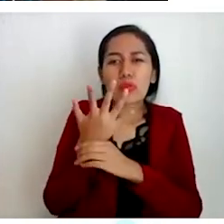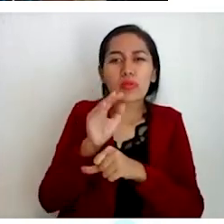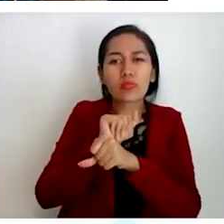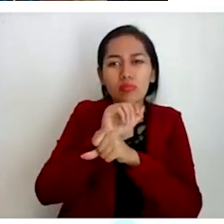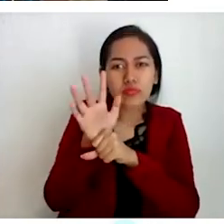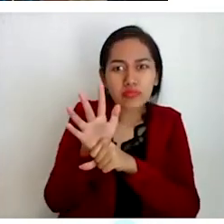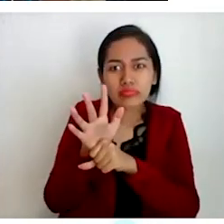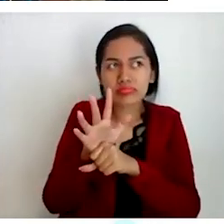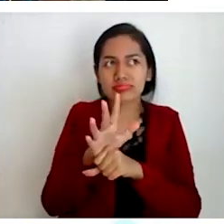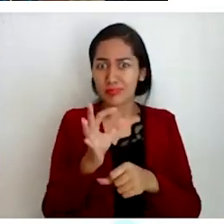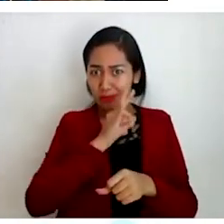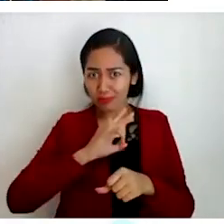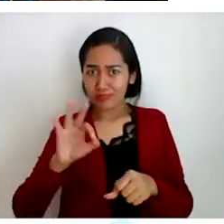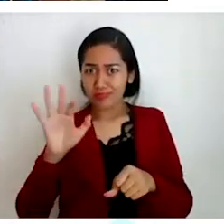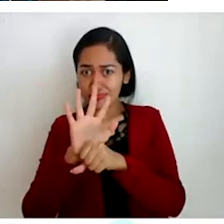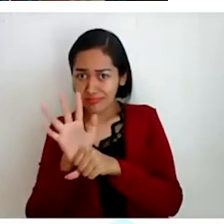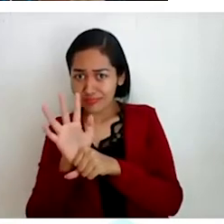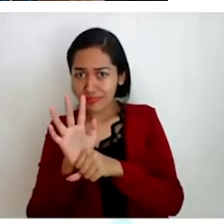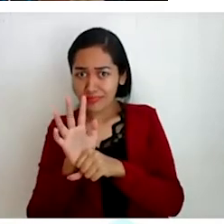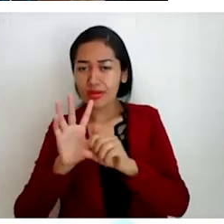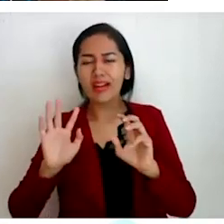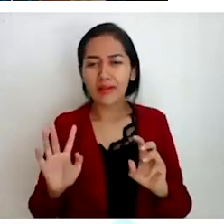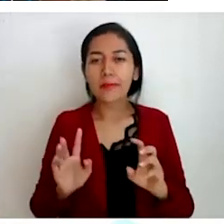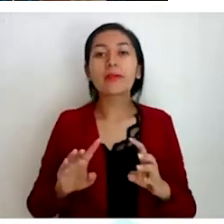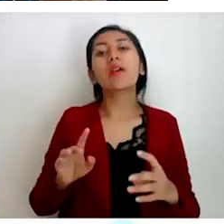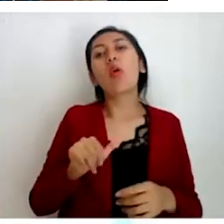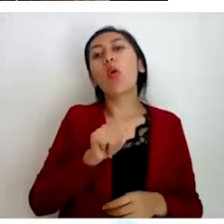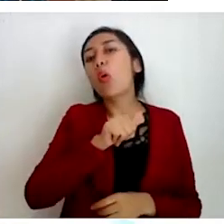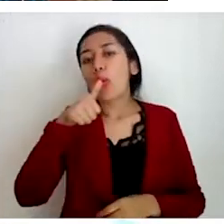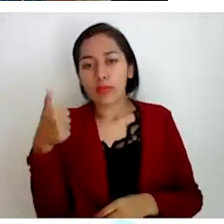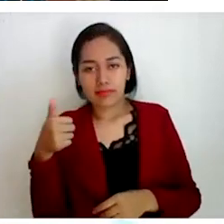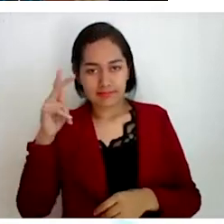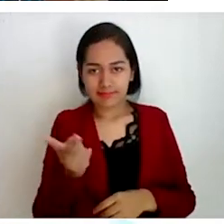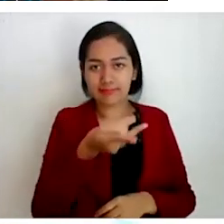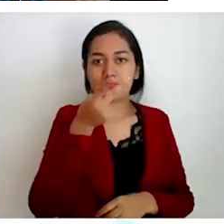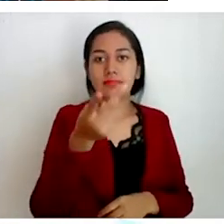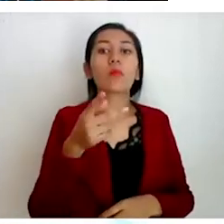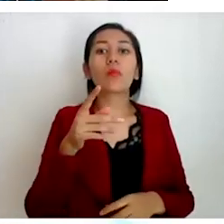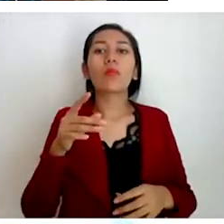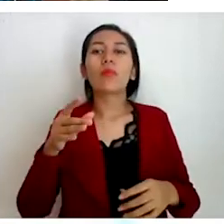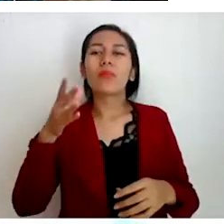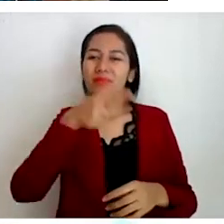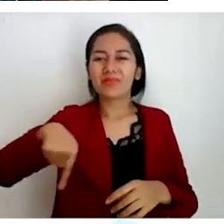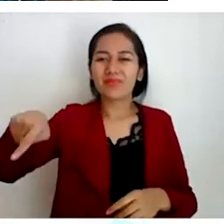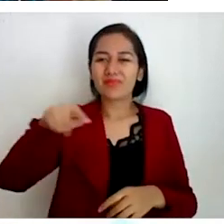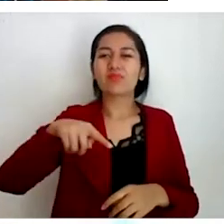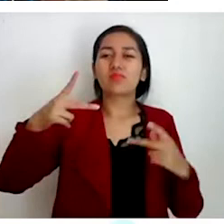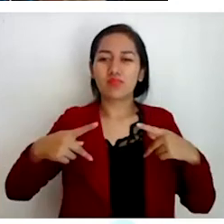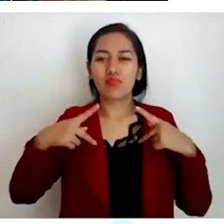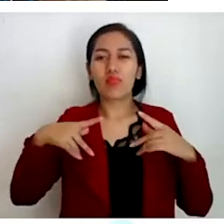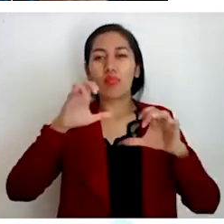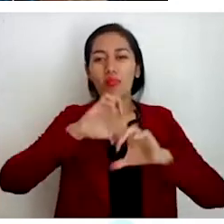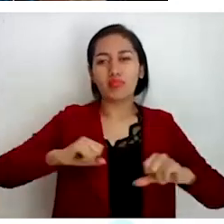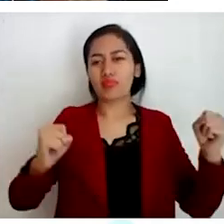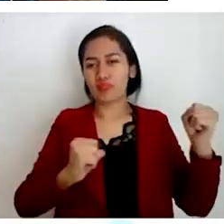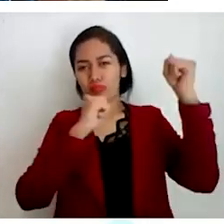ópera ha propuesto narrativas respecto a la pandemia, a la peste, al confinamiento, como es el caso de la obra